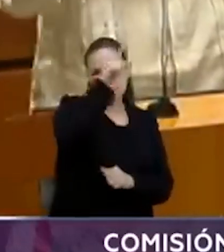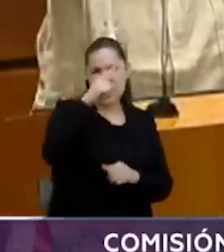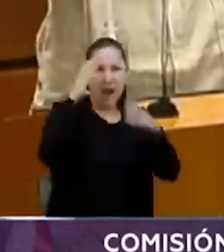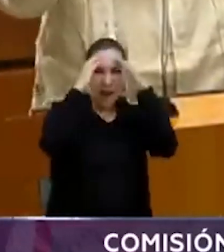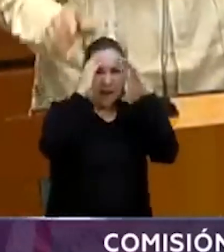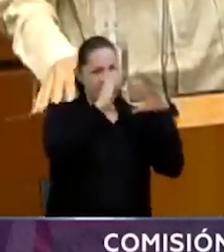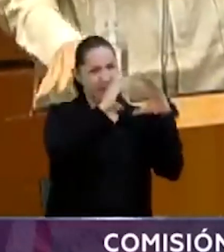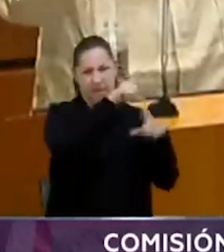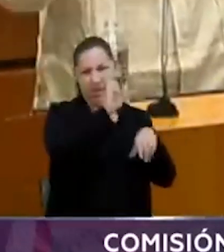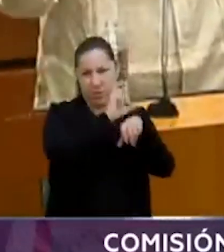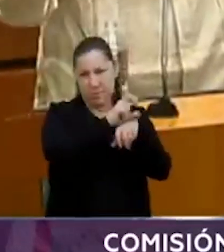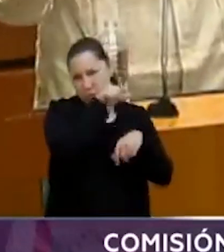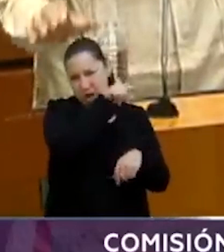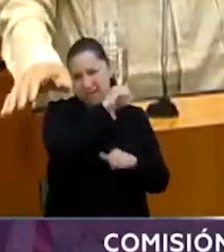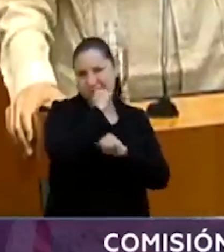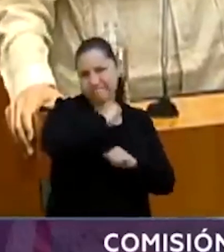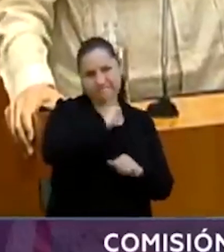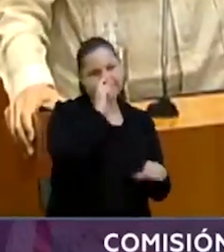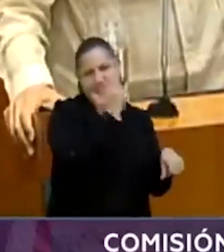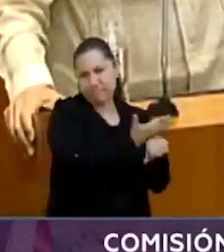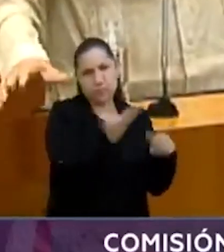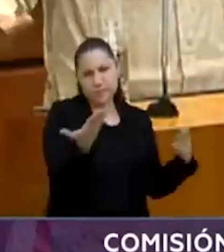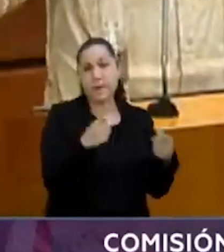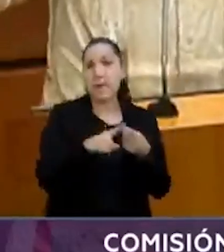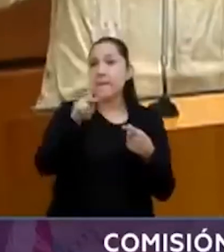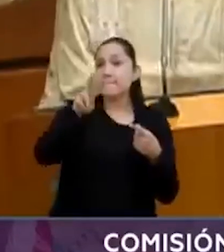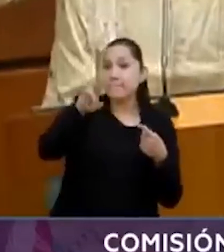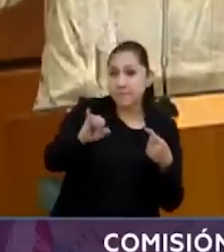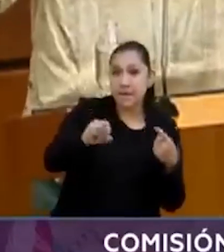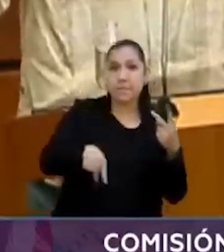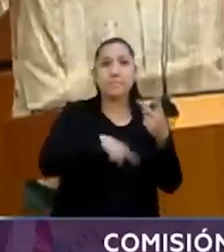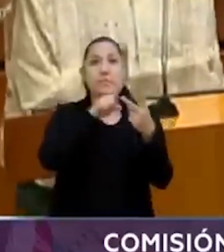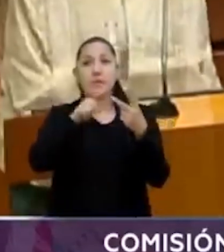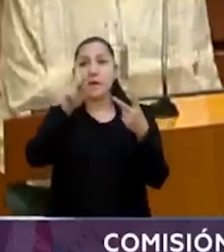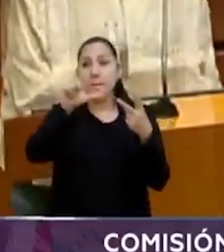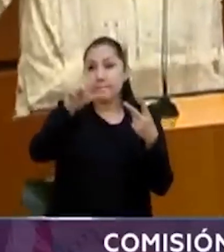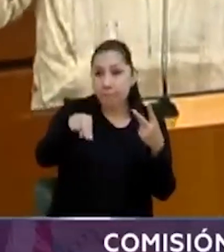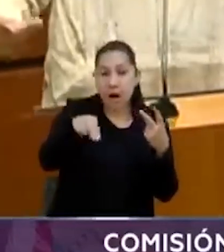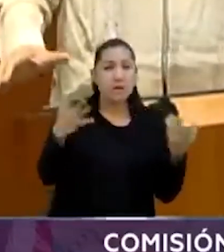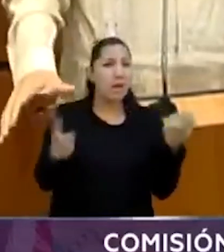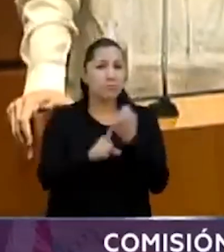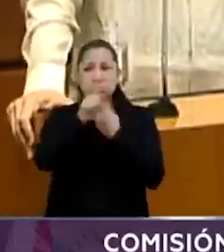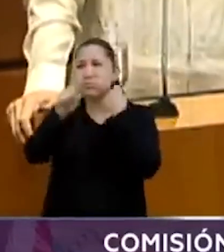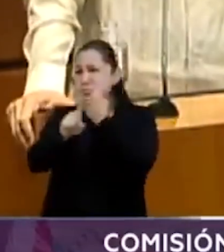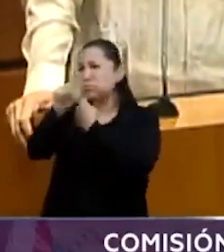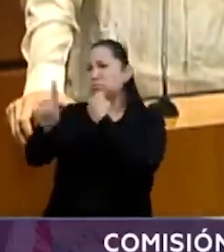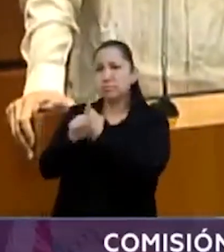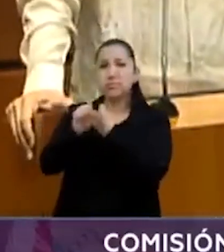Tamaulipas primero con el pri luego con el pan y bueno el próximo domingo el pueblo se